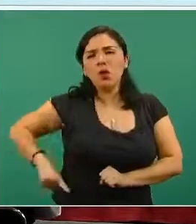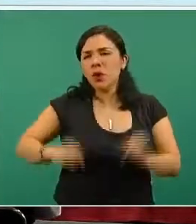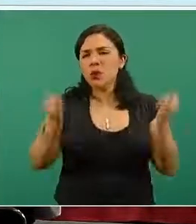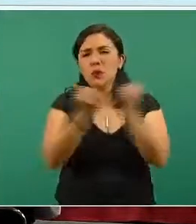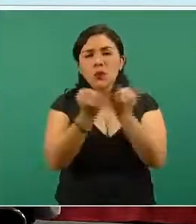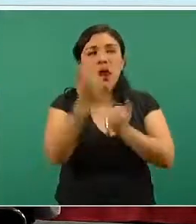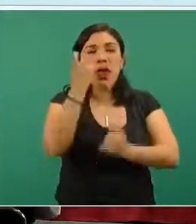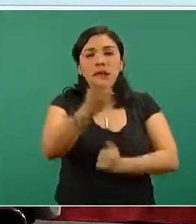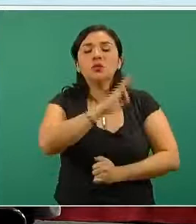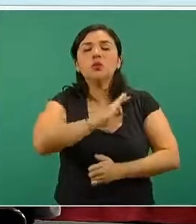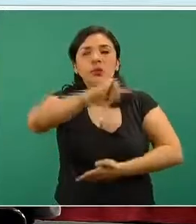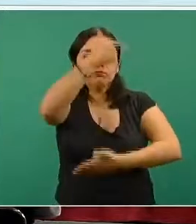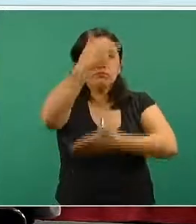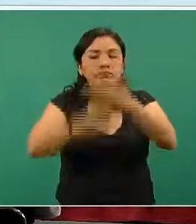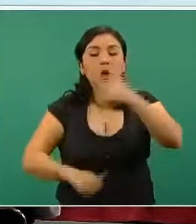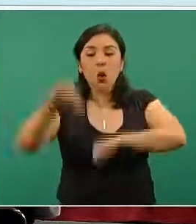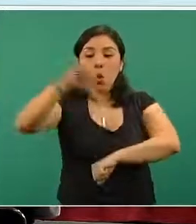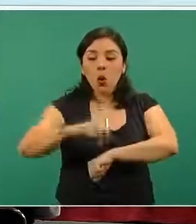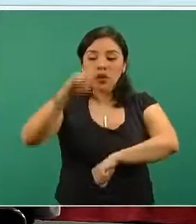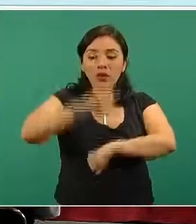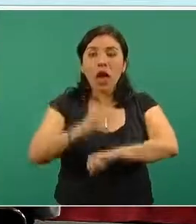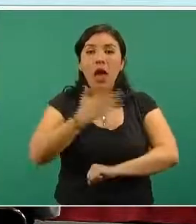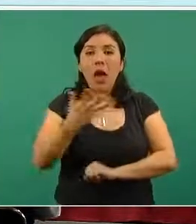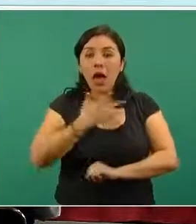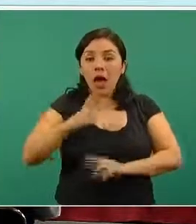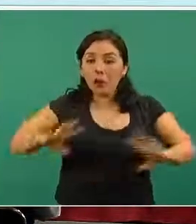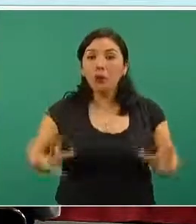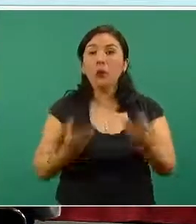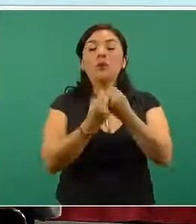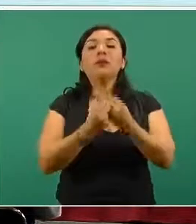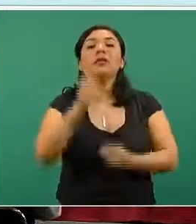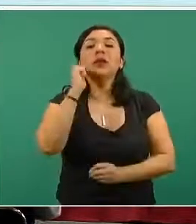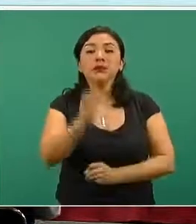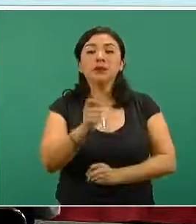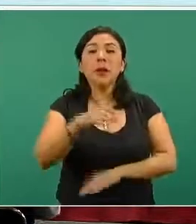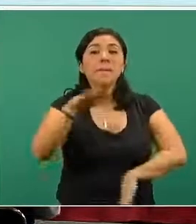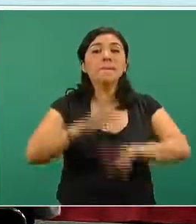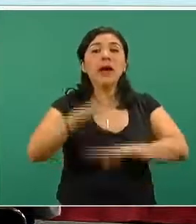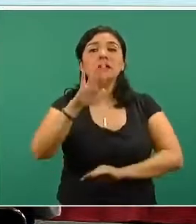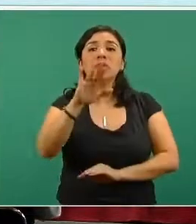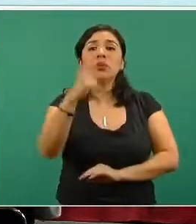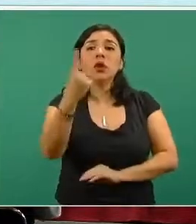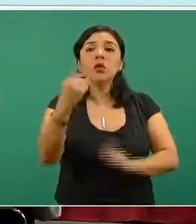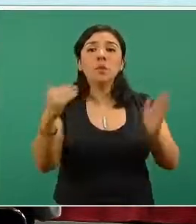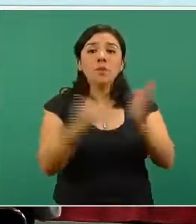podemos contabilizar al día de hoy, 28 de febrero, ya a más de